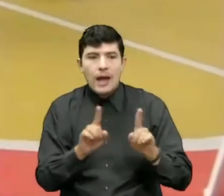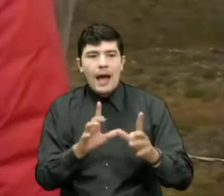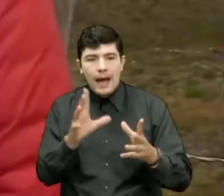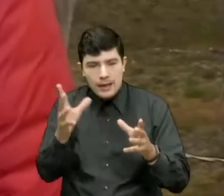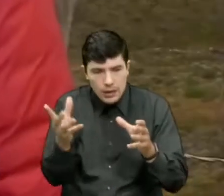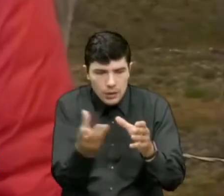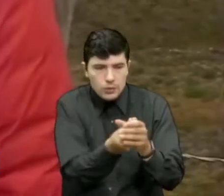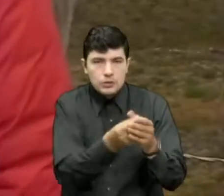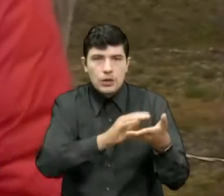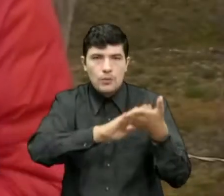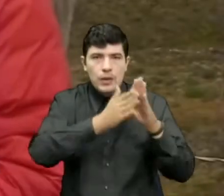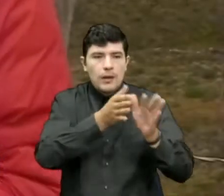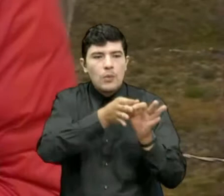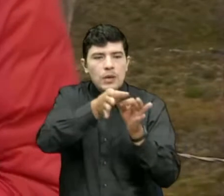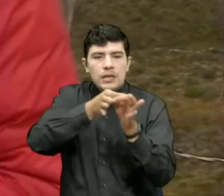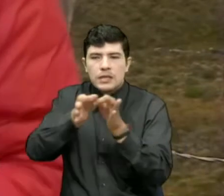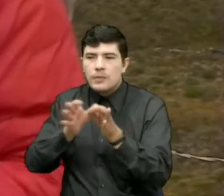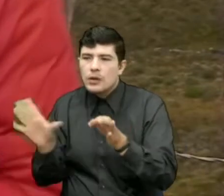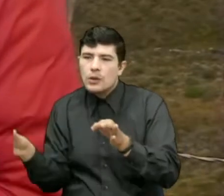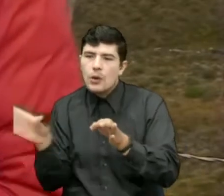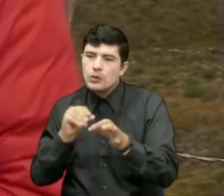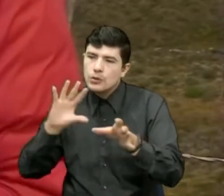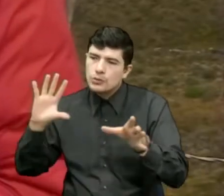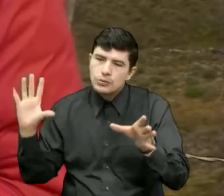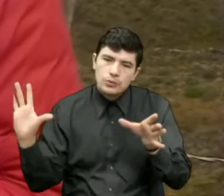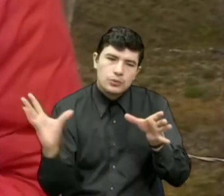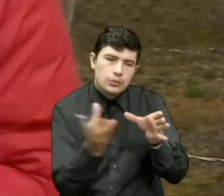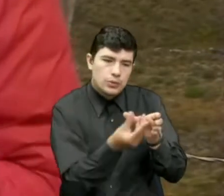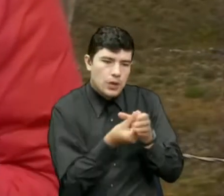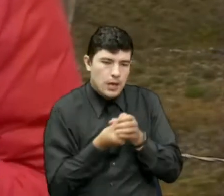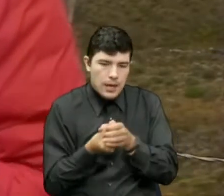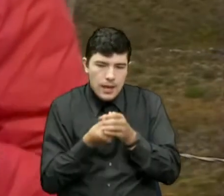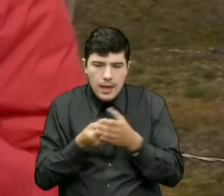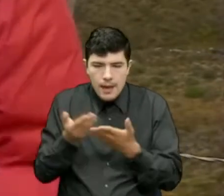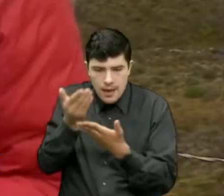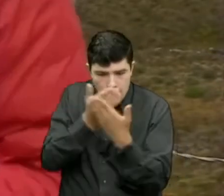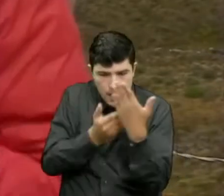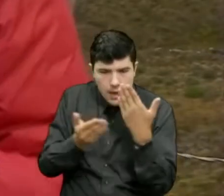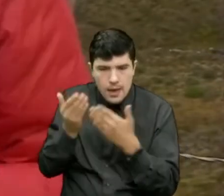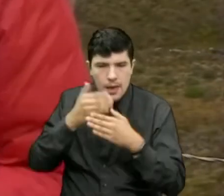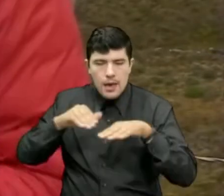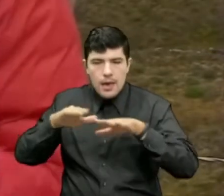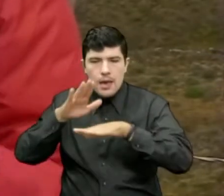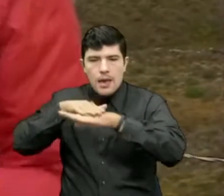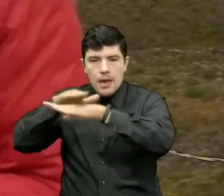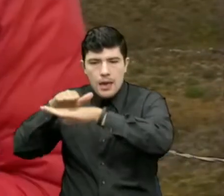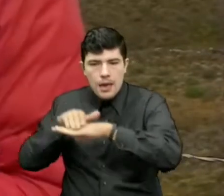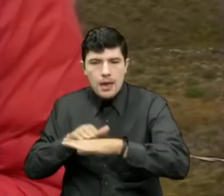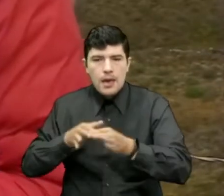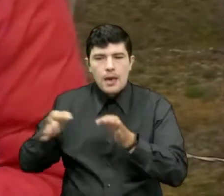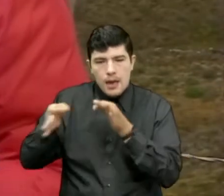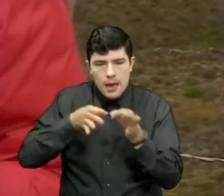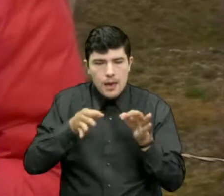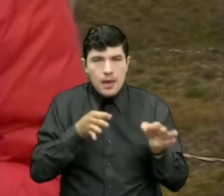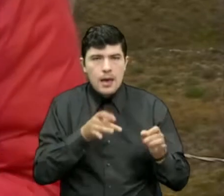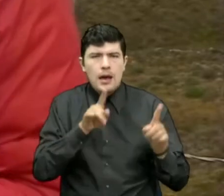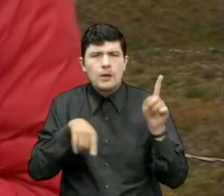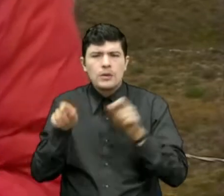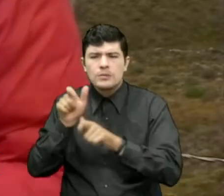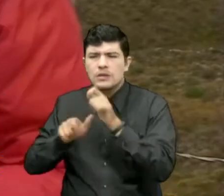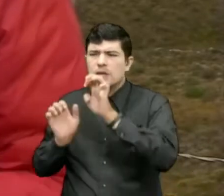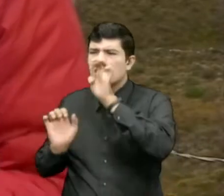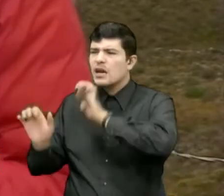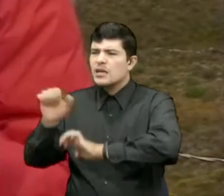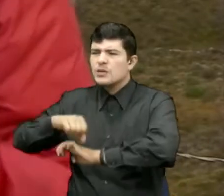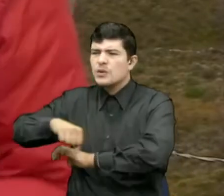A los ambientalistas hay que decirles que primero conozcan, porque no saben dónde están parados, que realmente ellos marchan, saltan, pelean, dicen querer el páramo, pero realmente